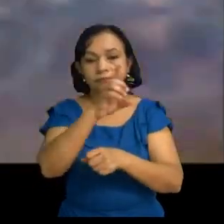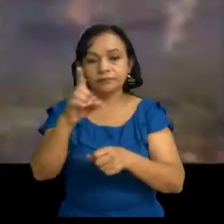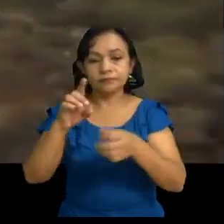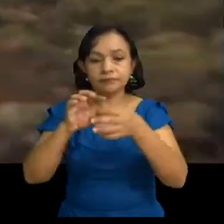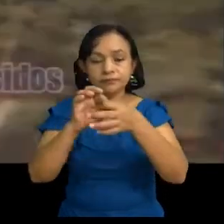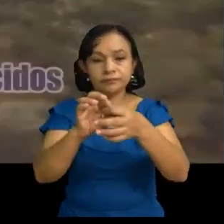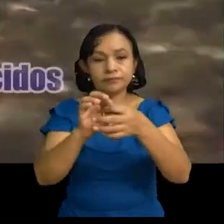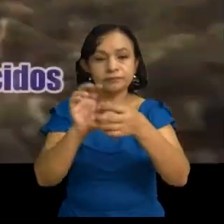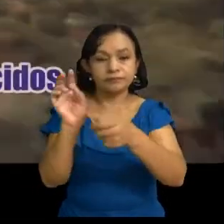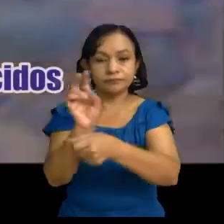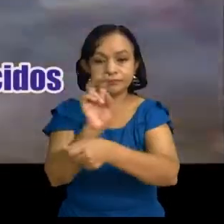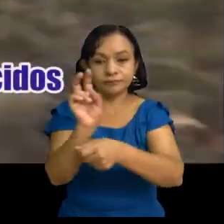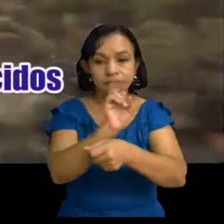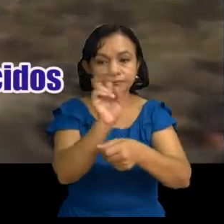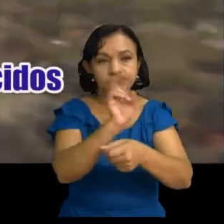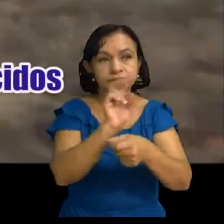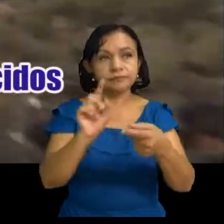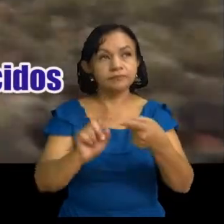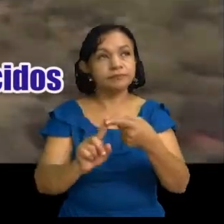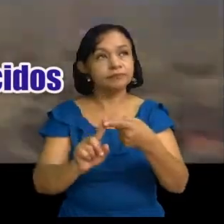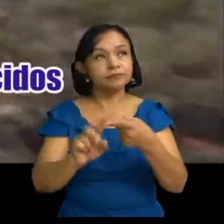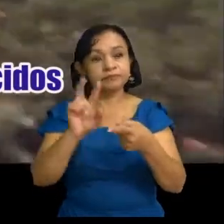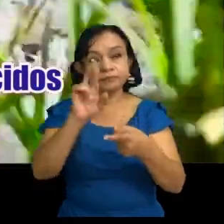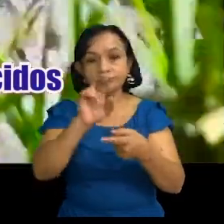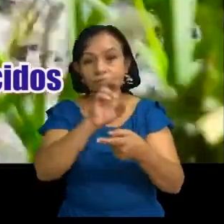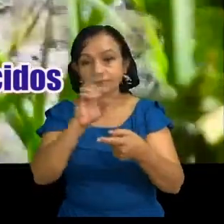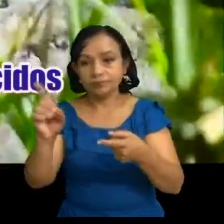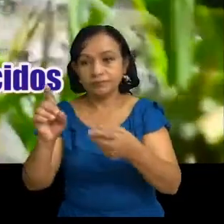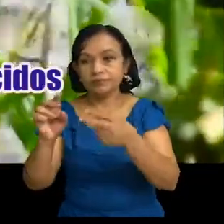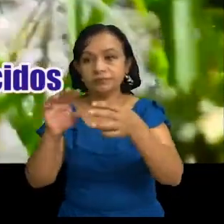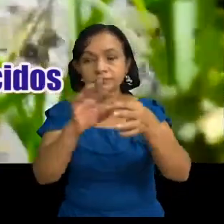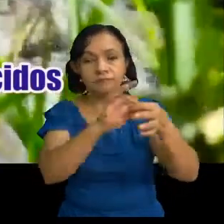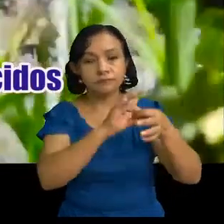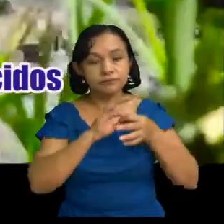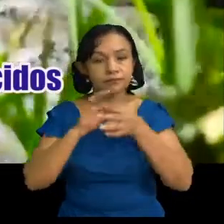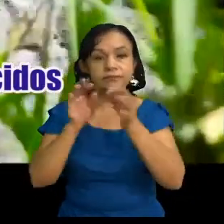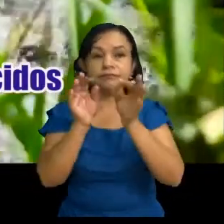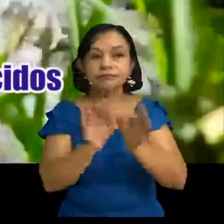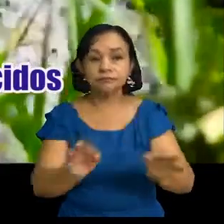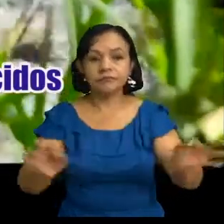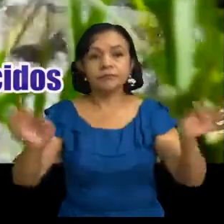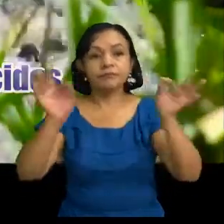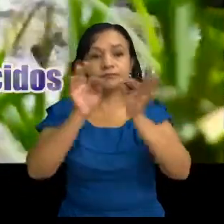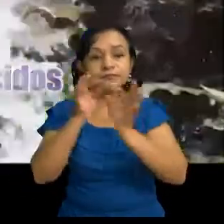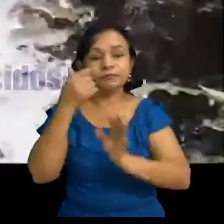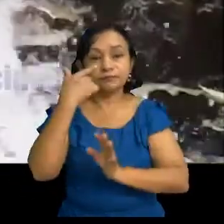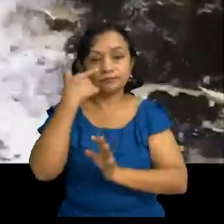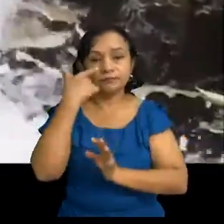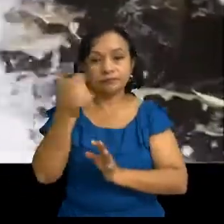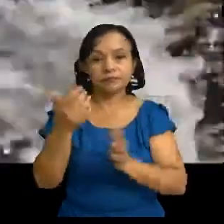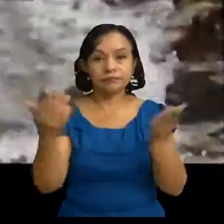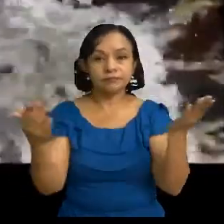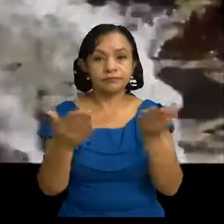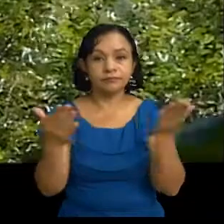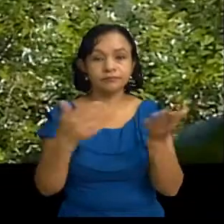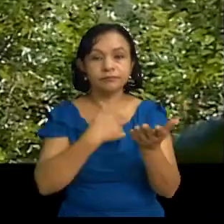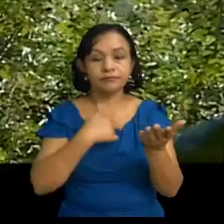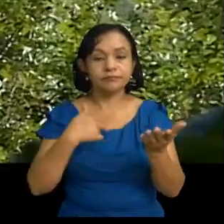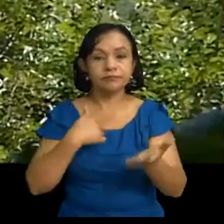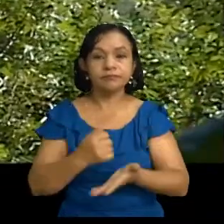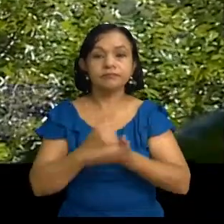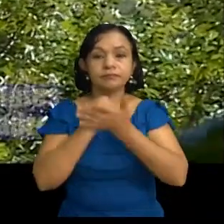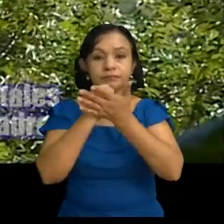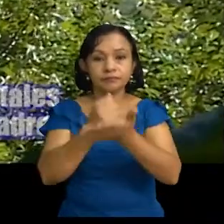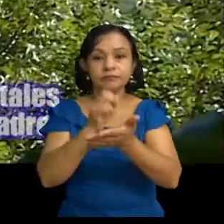ambientales tenemos toda la red comunitaria que eso es importante reconocer porque ellos también ayudan a